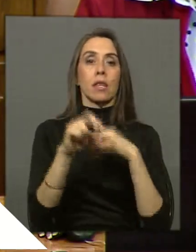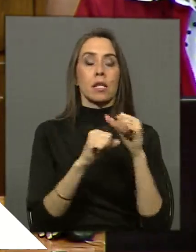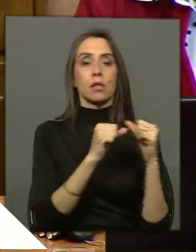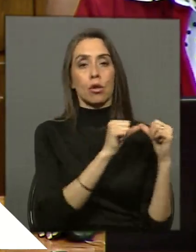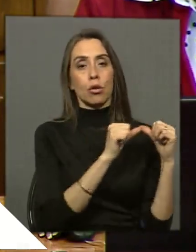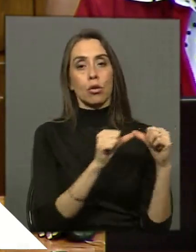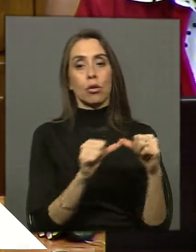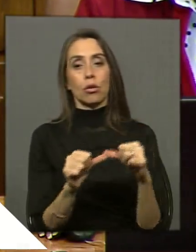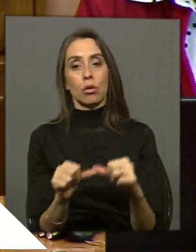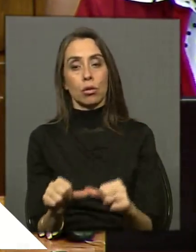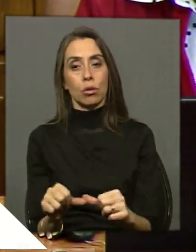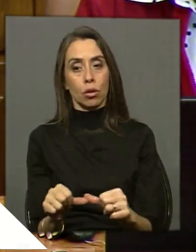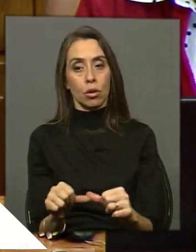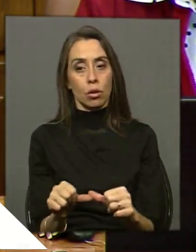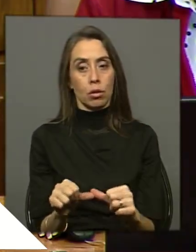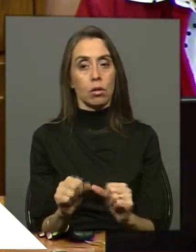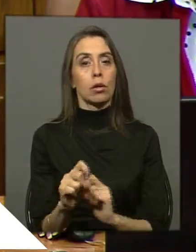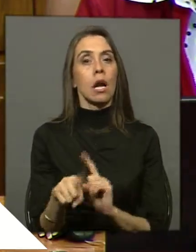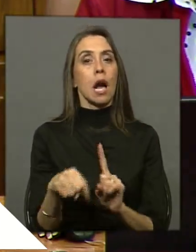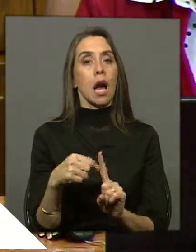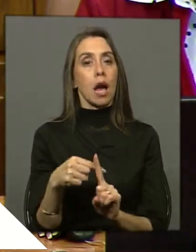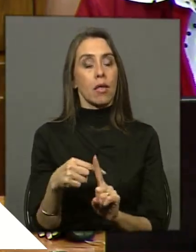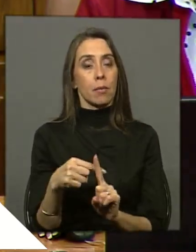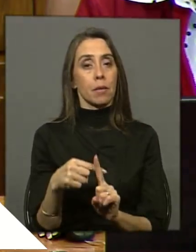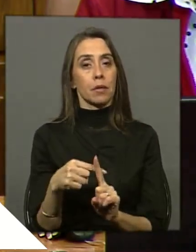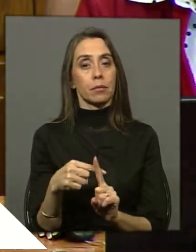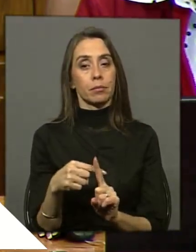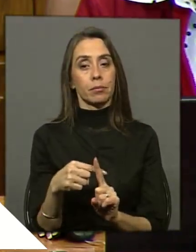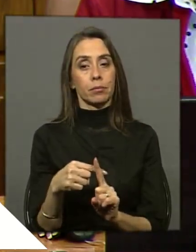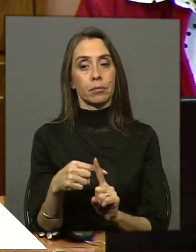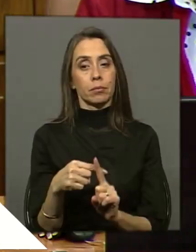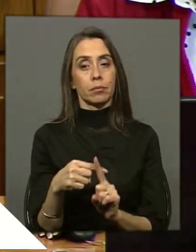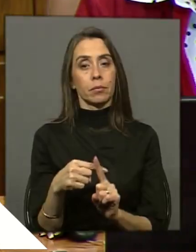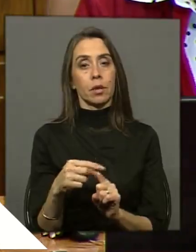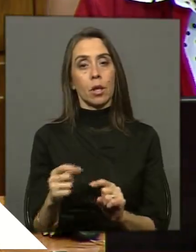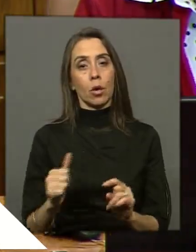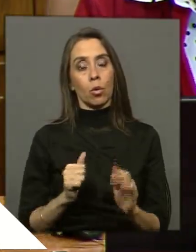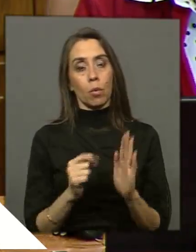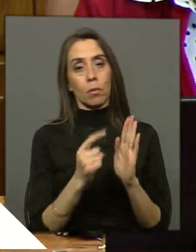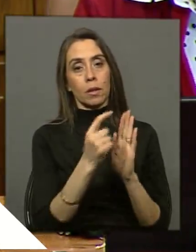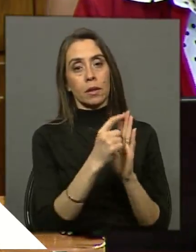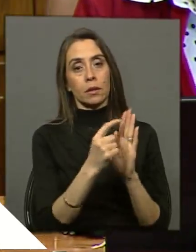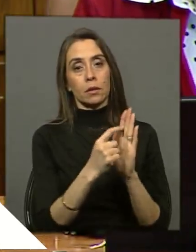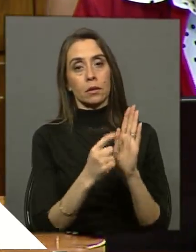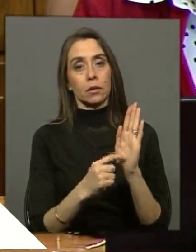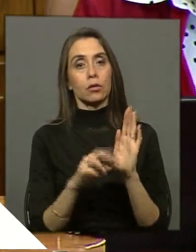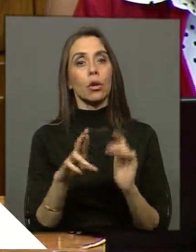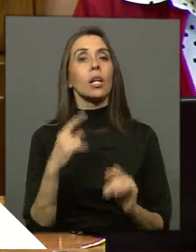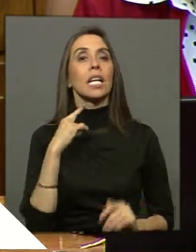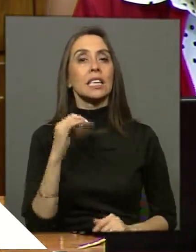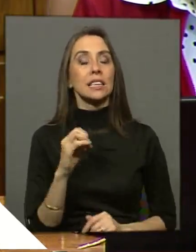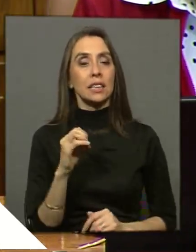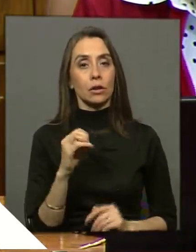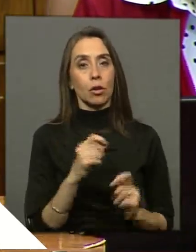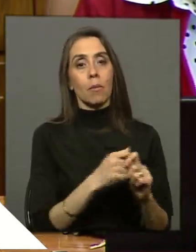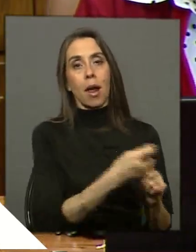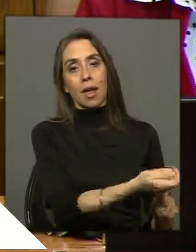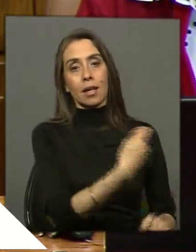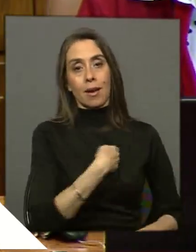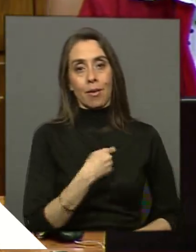y además cuentan con los requisitos que se requiere para obtenerlo.